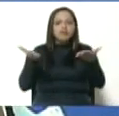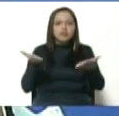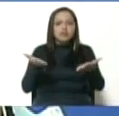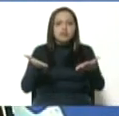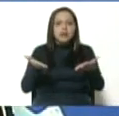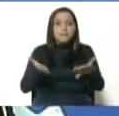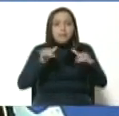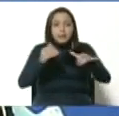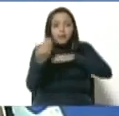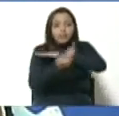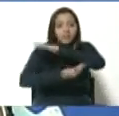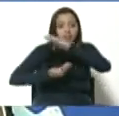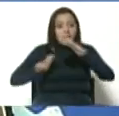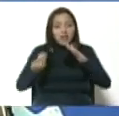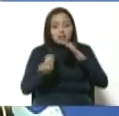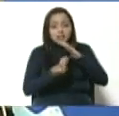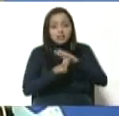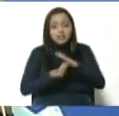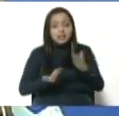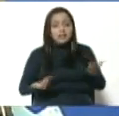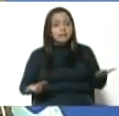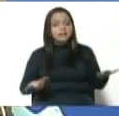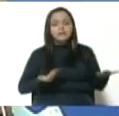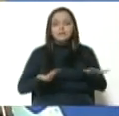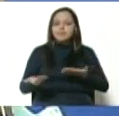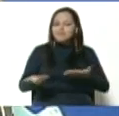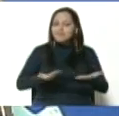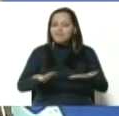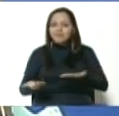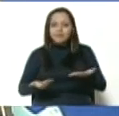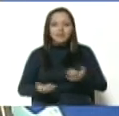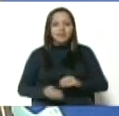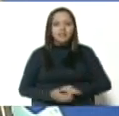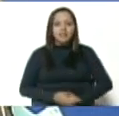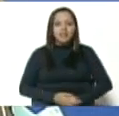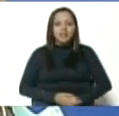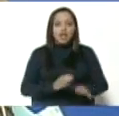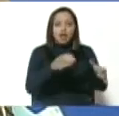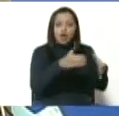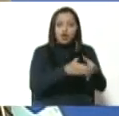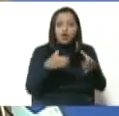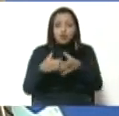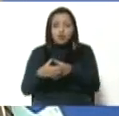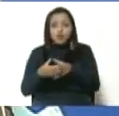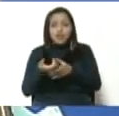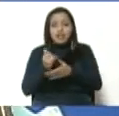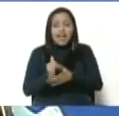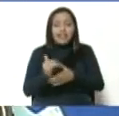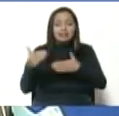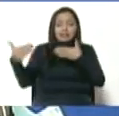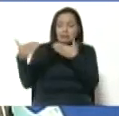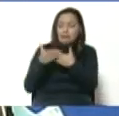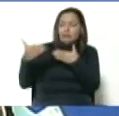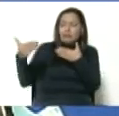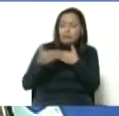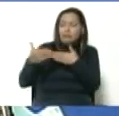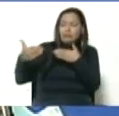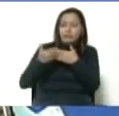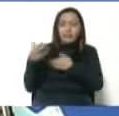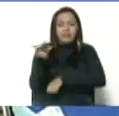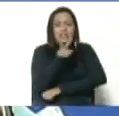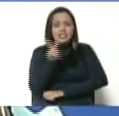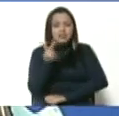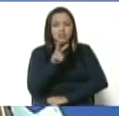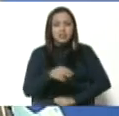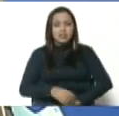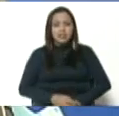mismas bases, desde las mismas células sufrientes de los ataques que ha recibido Venezuela